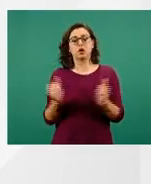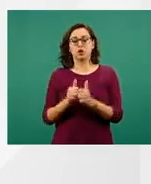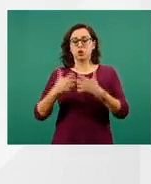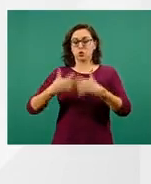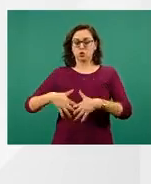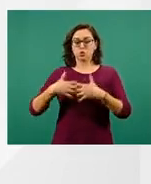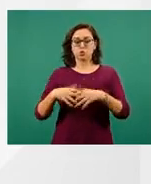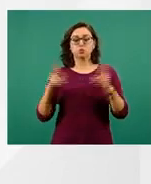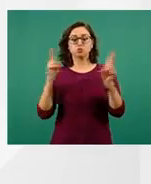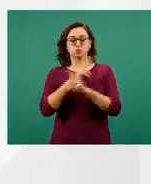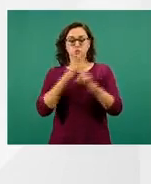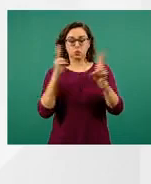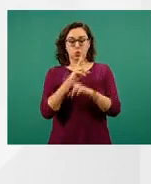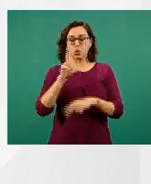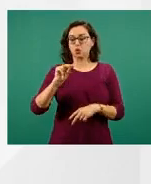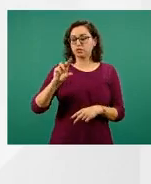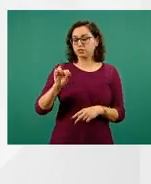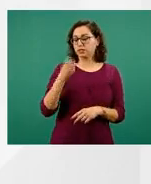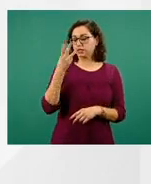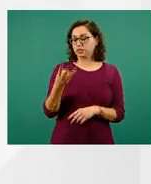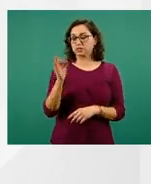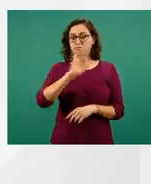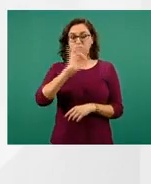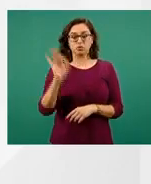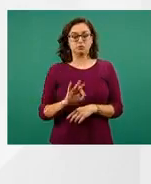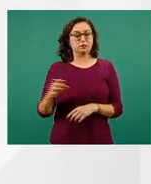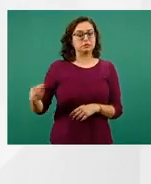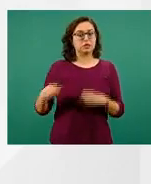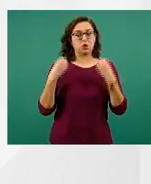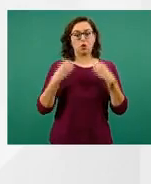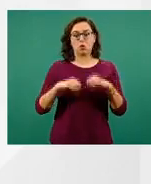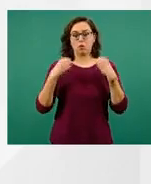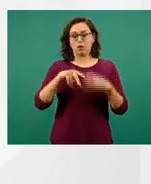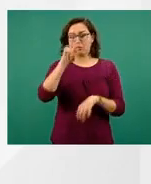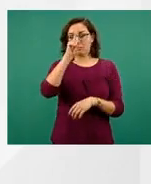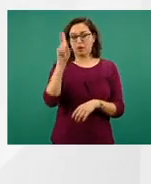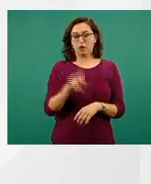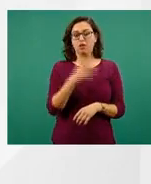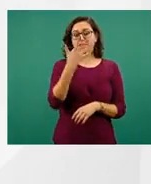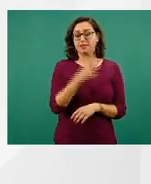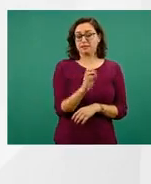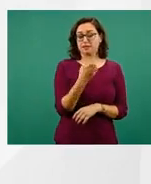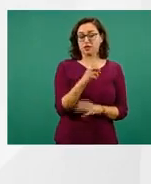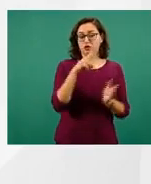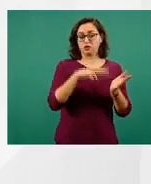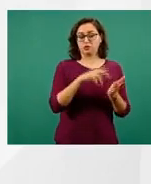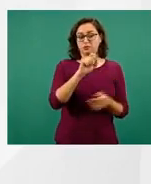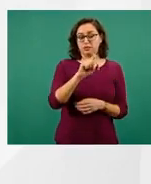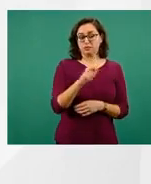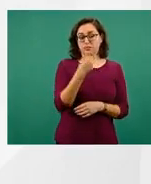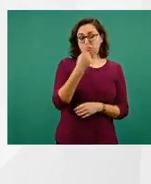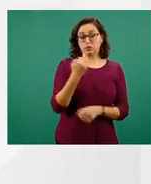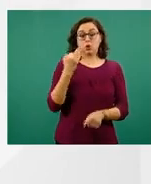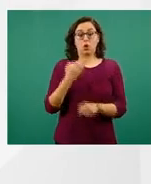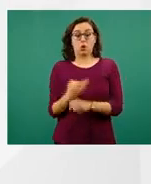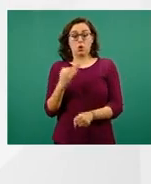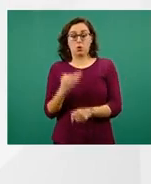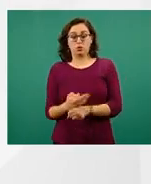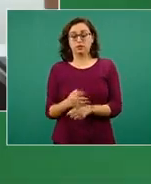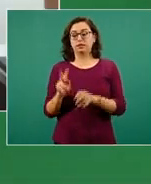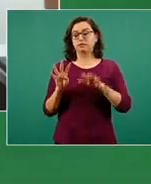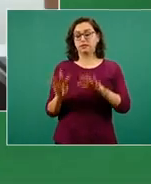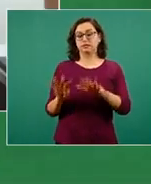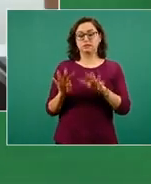de 83% como fecha más importante el 10 de enero del 2021 y un porcentaje mínimo del 19%